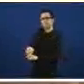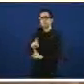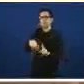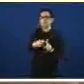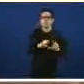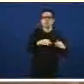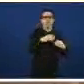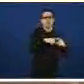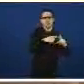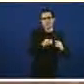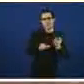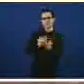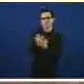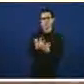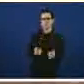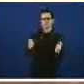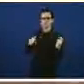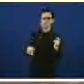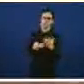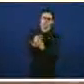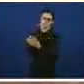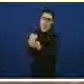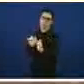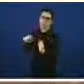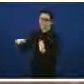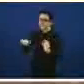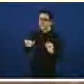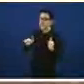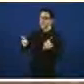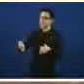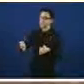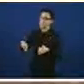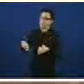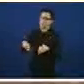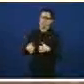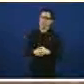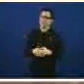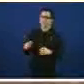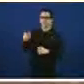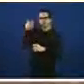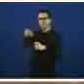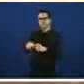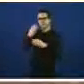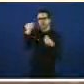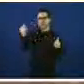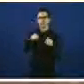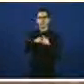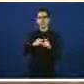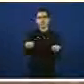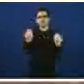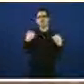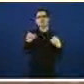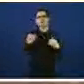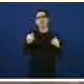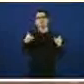Neste Parlamento Es que te vostede Es que te vostede Que ten competencias Non só De asesoramento Ten